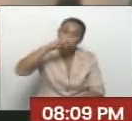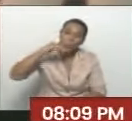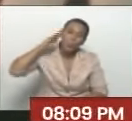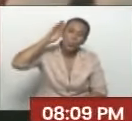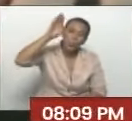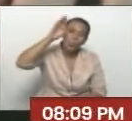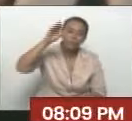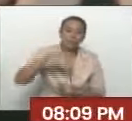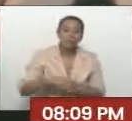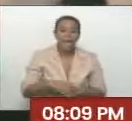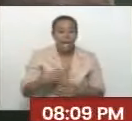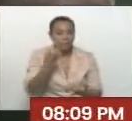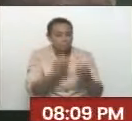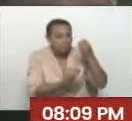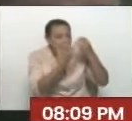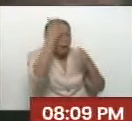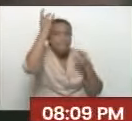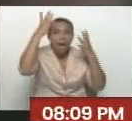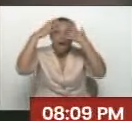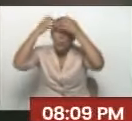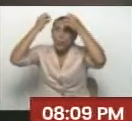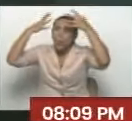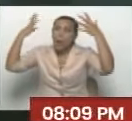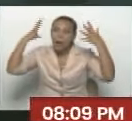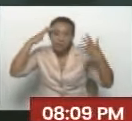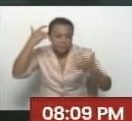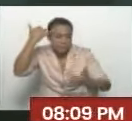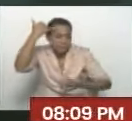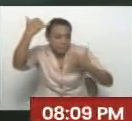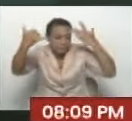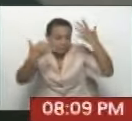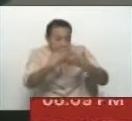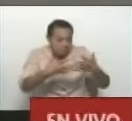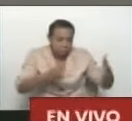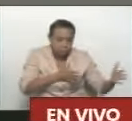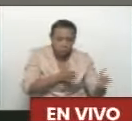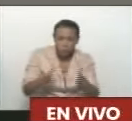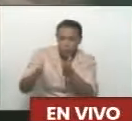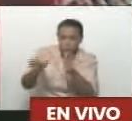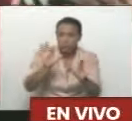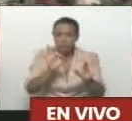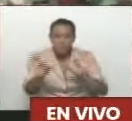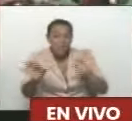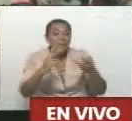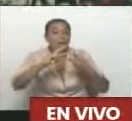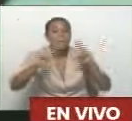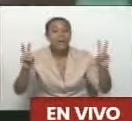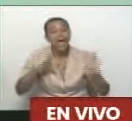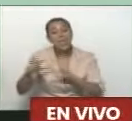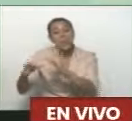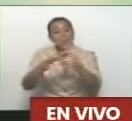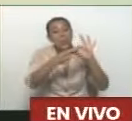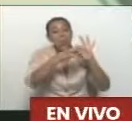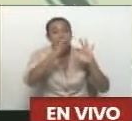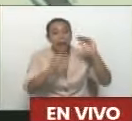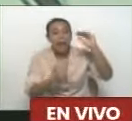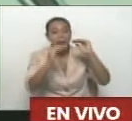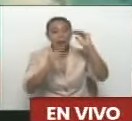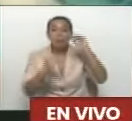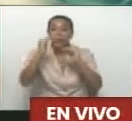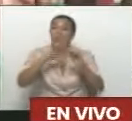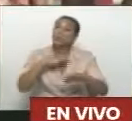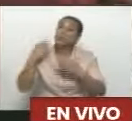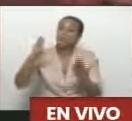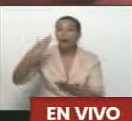tiempos. Diseñando los sueños, sudando las ideas, creando los caminos, en paz, entre todos, los que se